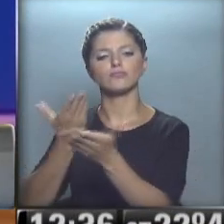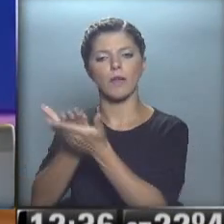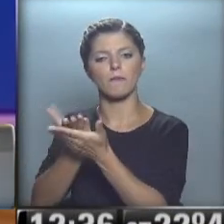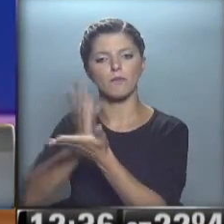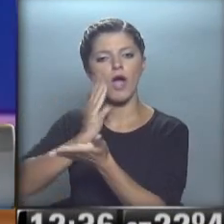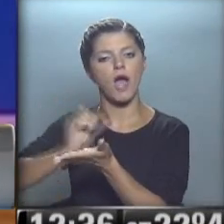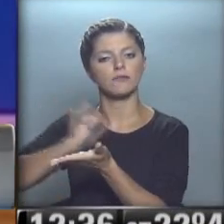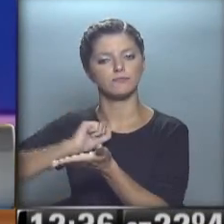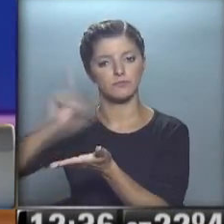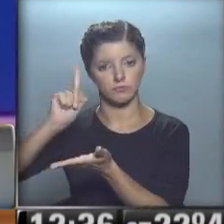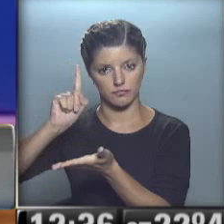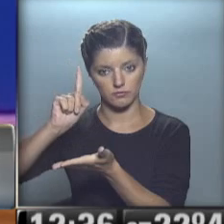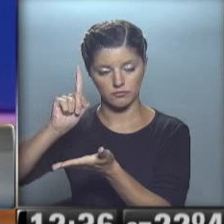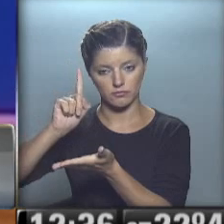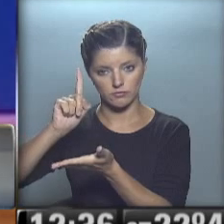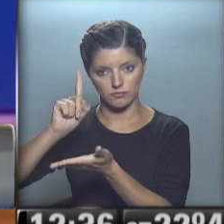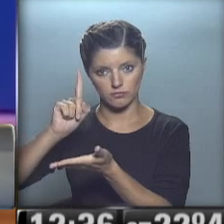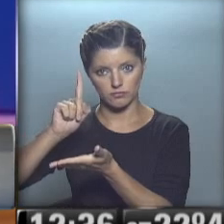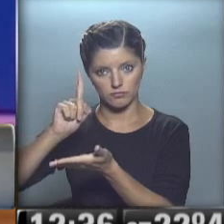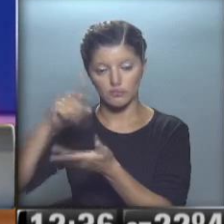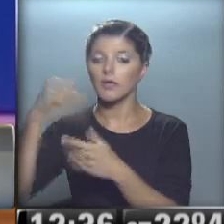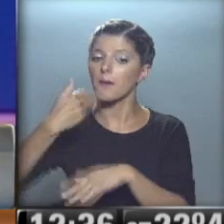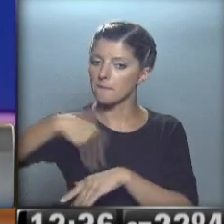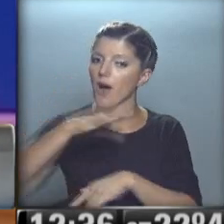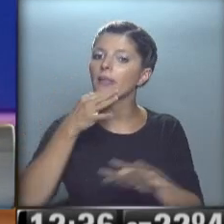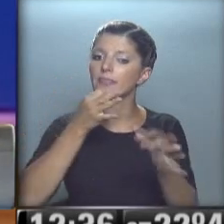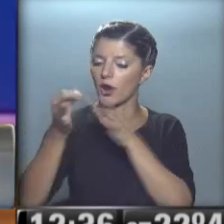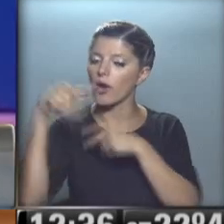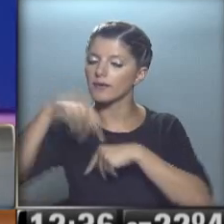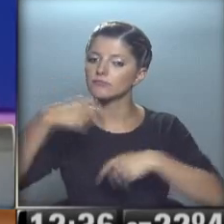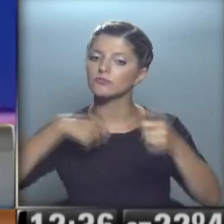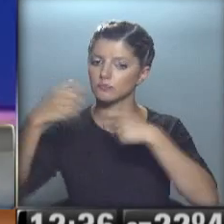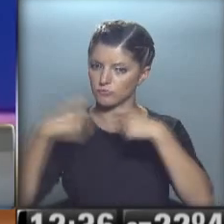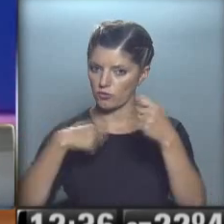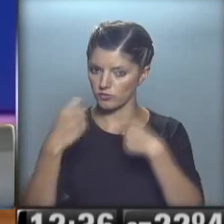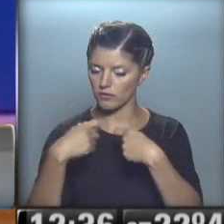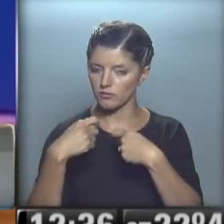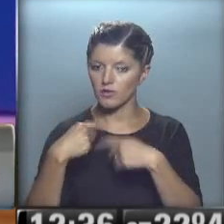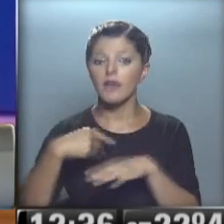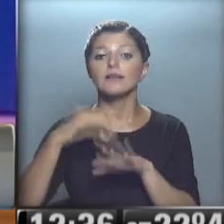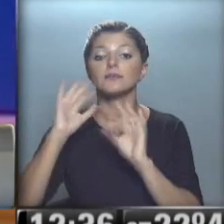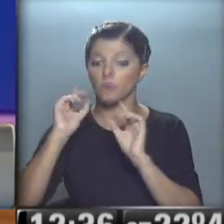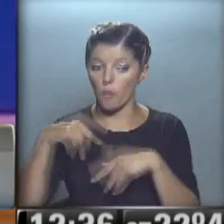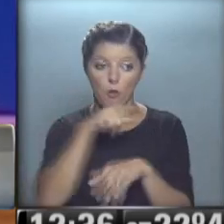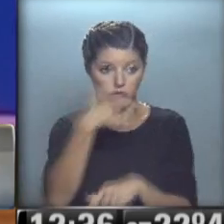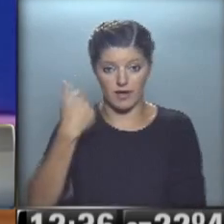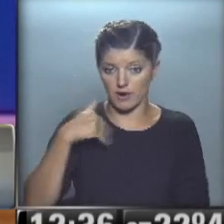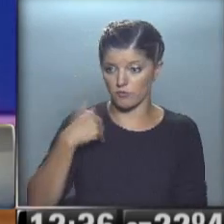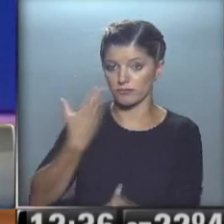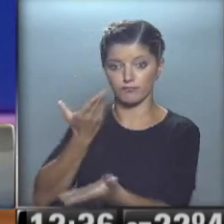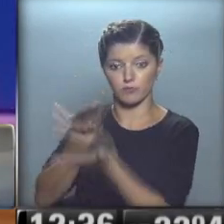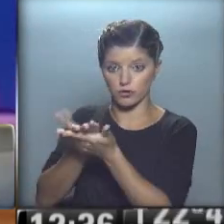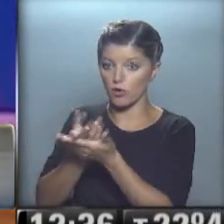Unido a que acep el diálogo y la negociación tal como ha solicitado el